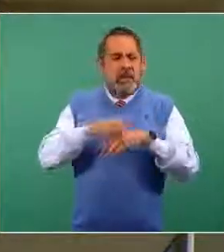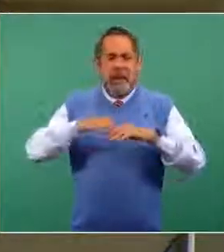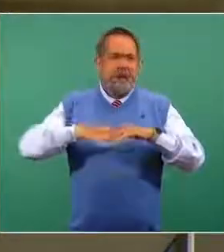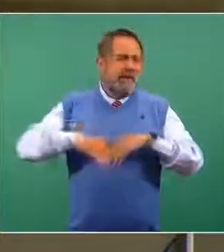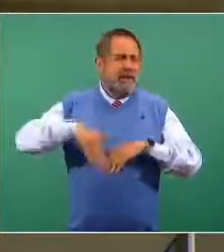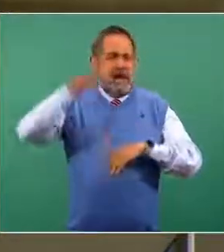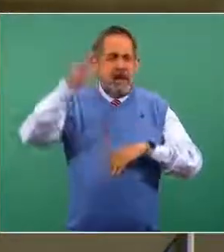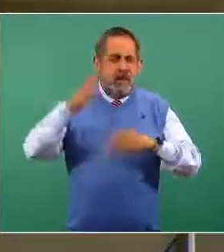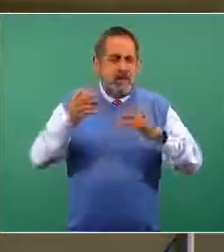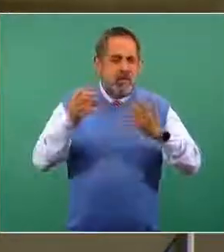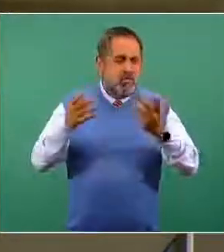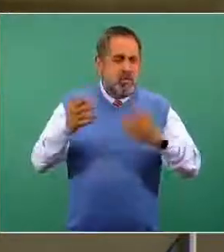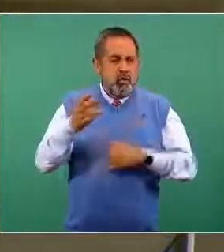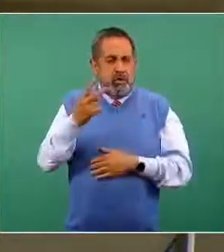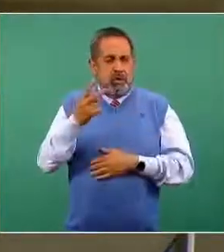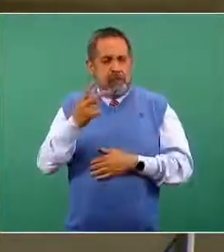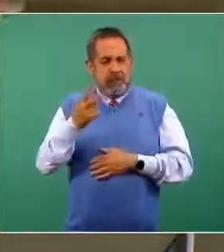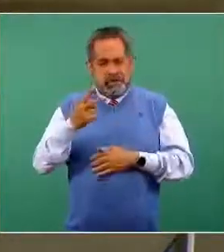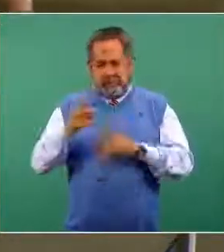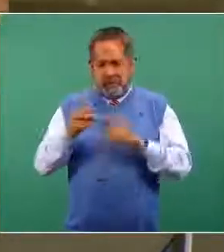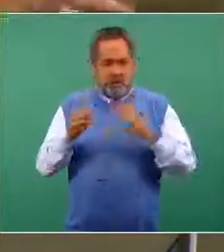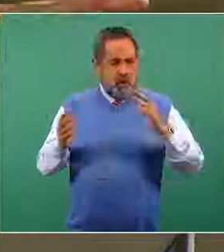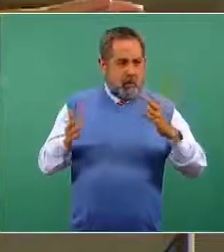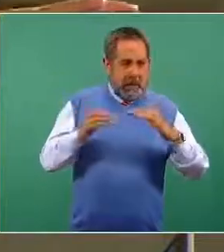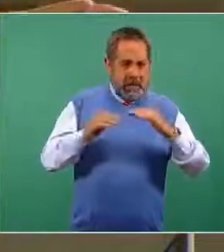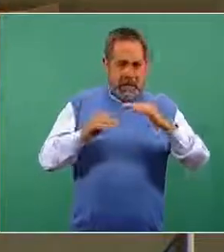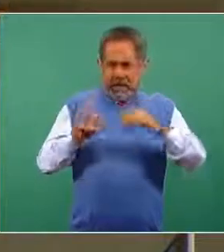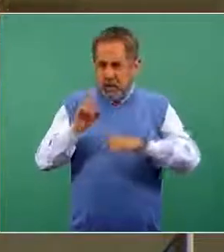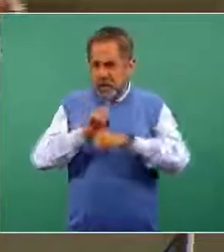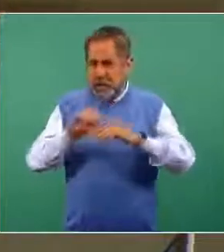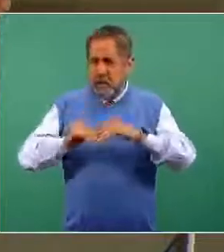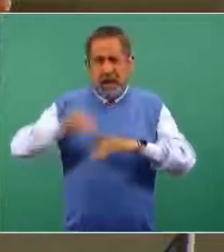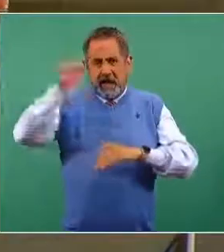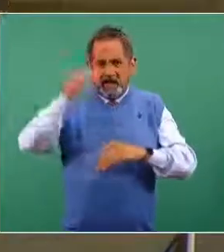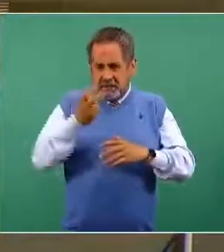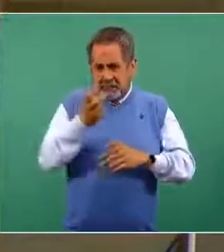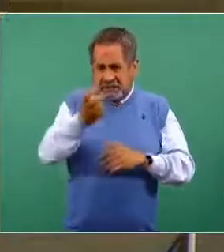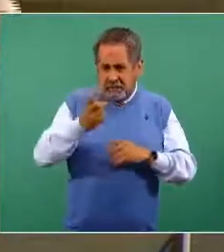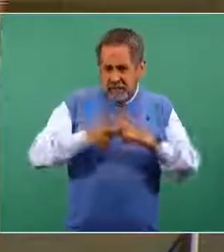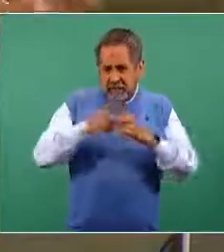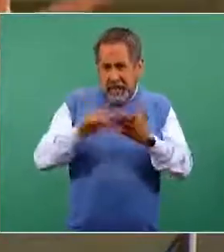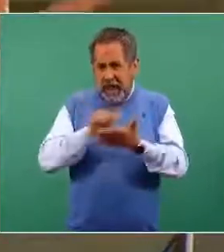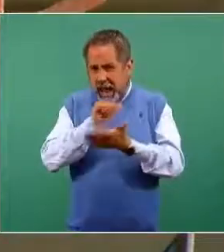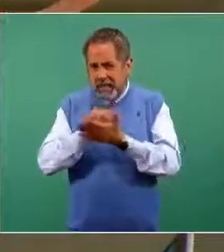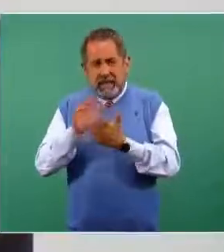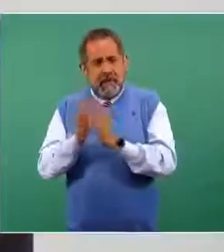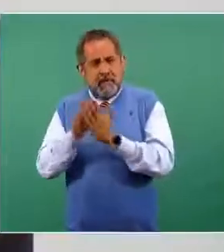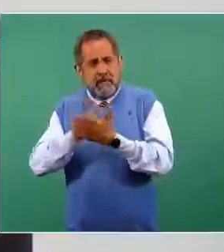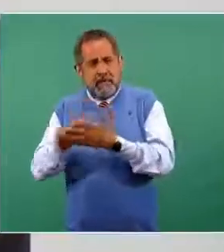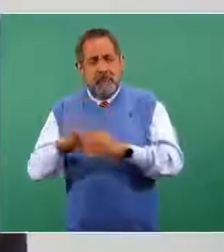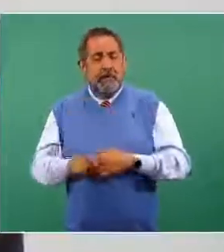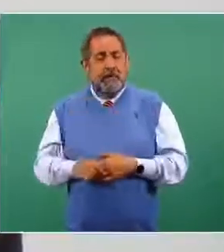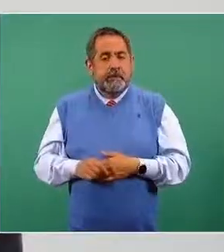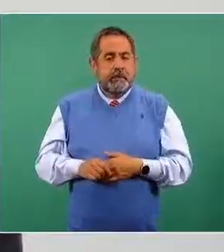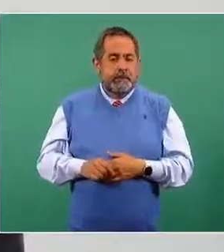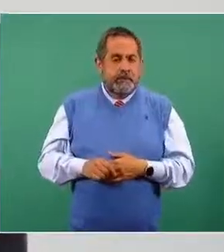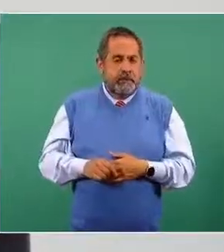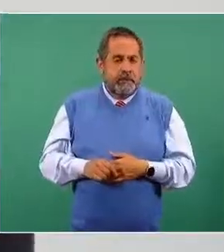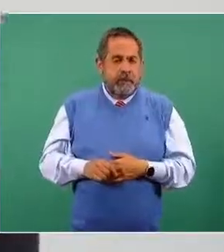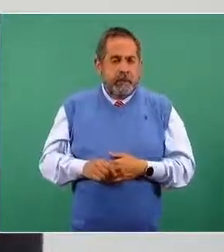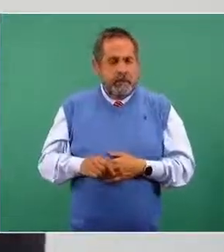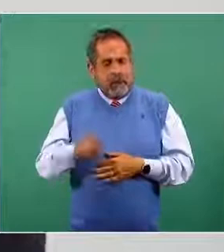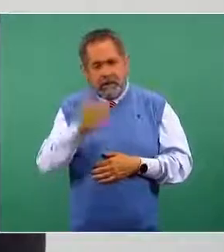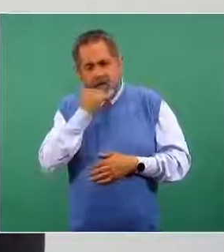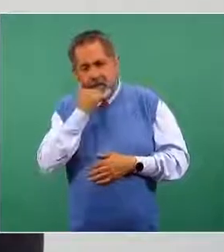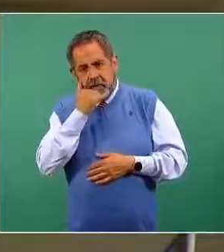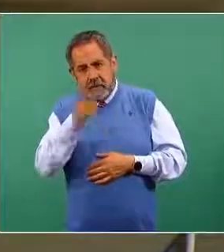la cifra de del índice comparado con los del día? ¿Es a esta cuestión de las actas de defunción? Mayor del índice, sí,